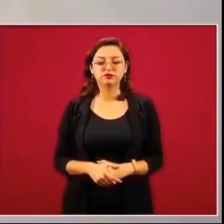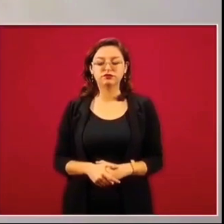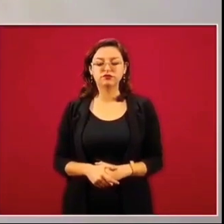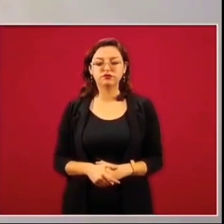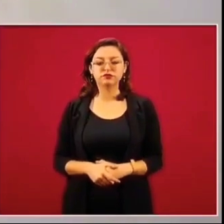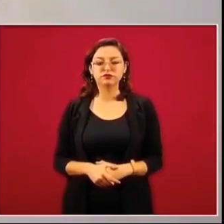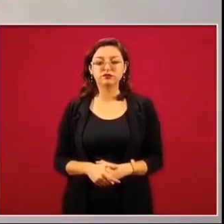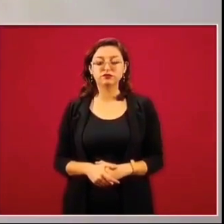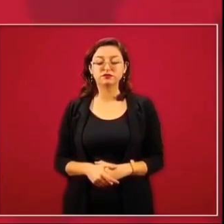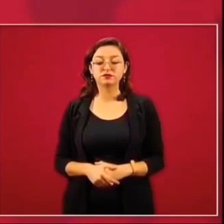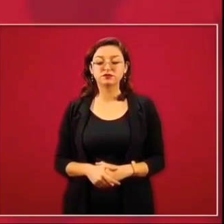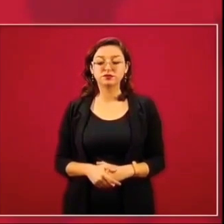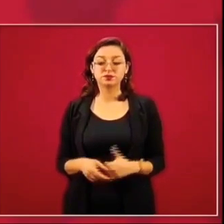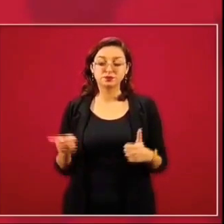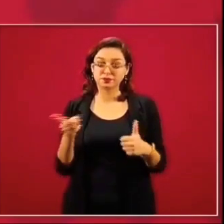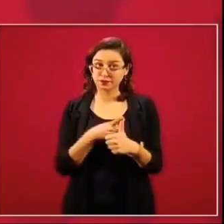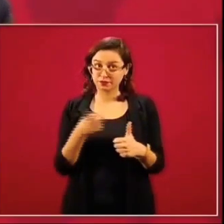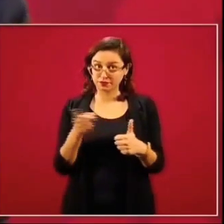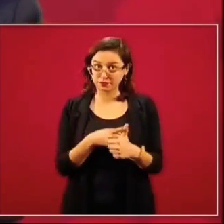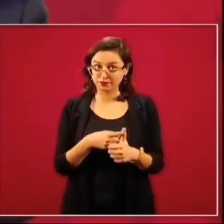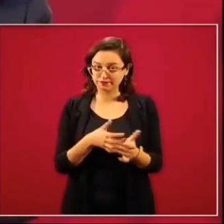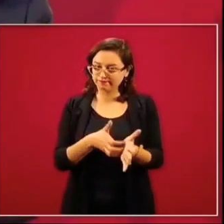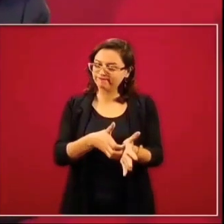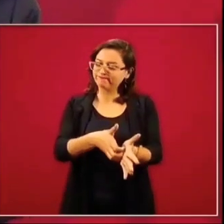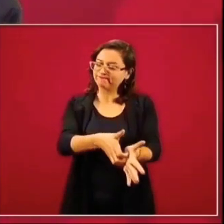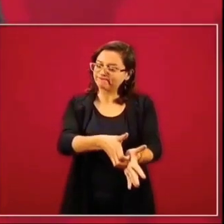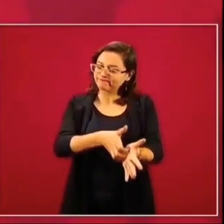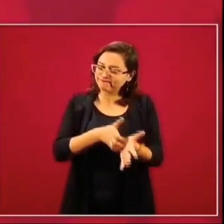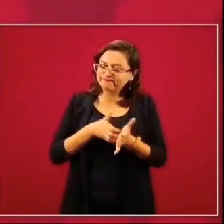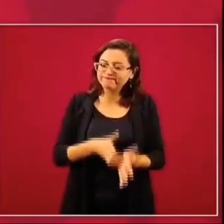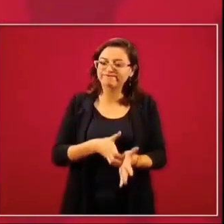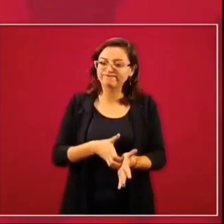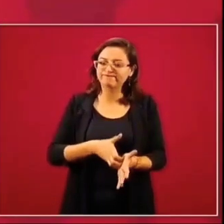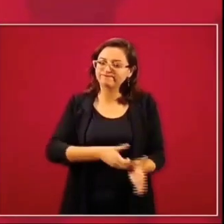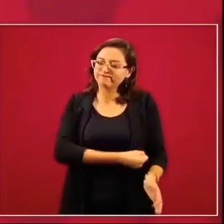que nos apretemos el cinturón, los que